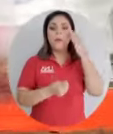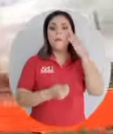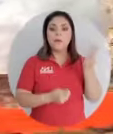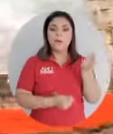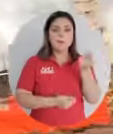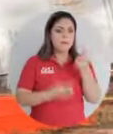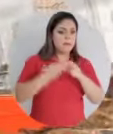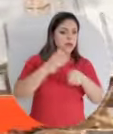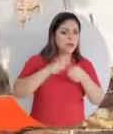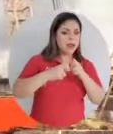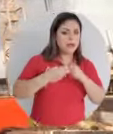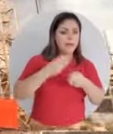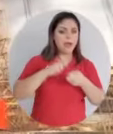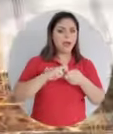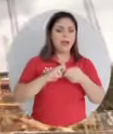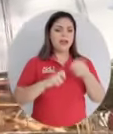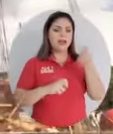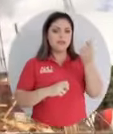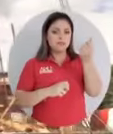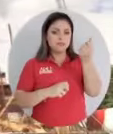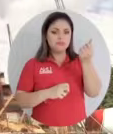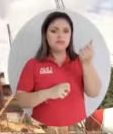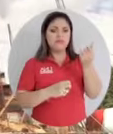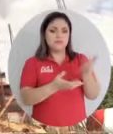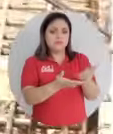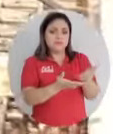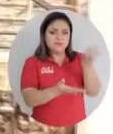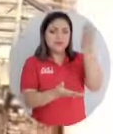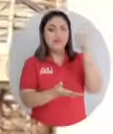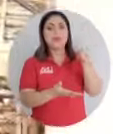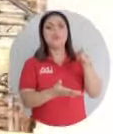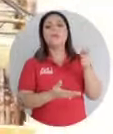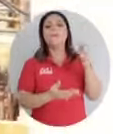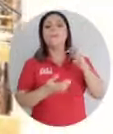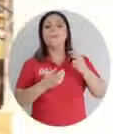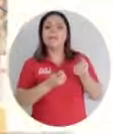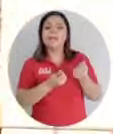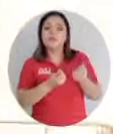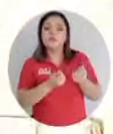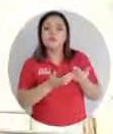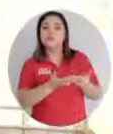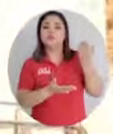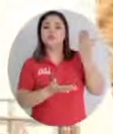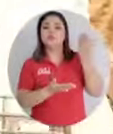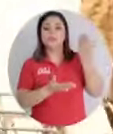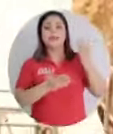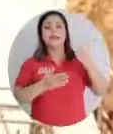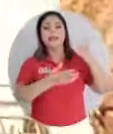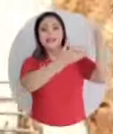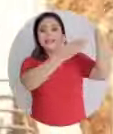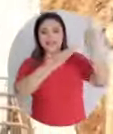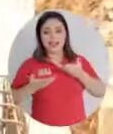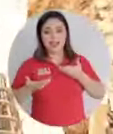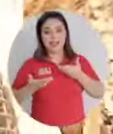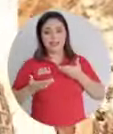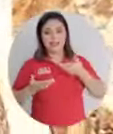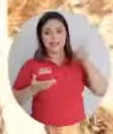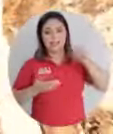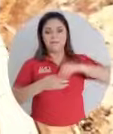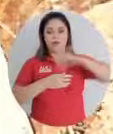particular, porque el problema de inflación que observamos era netamente inflación importada. O sea, nosotros no tuvimos un problema